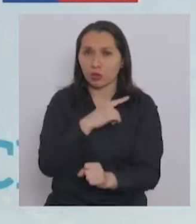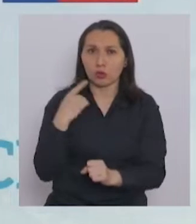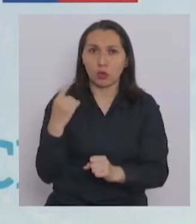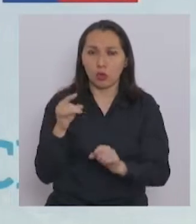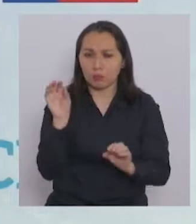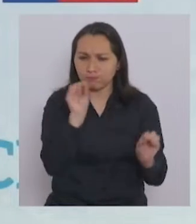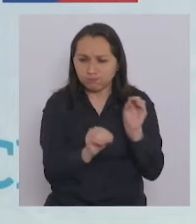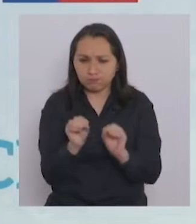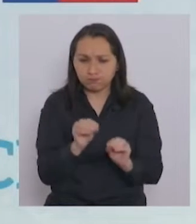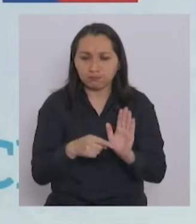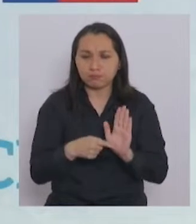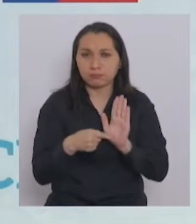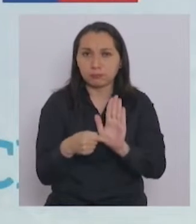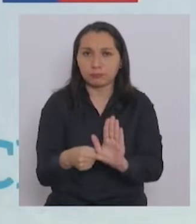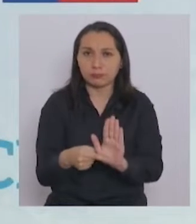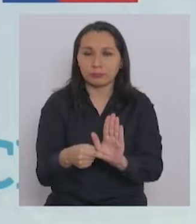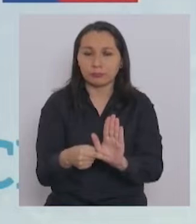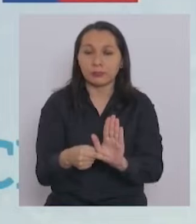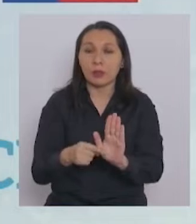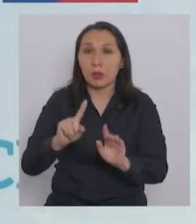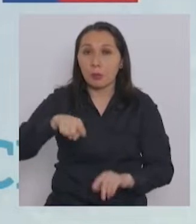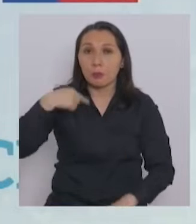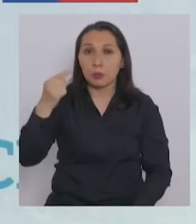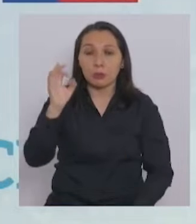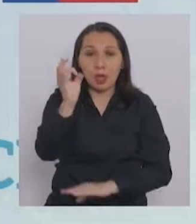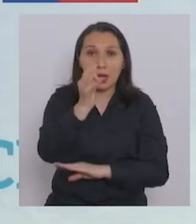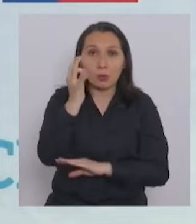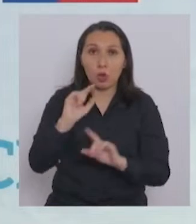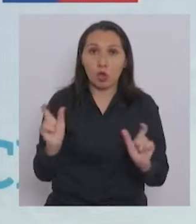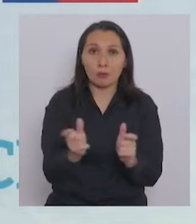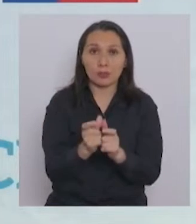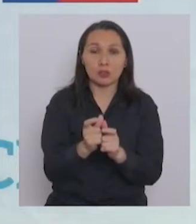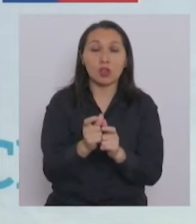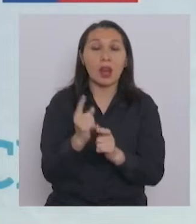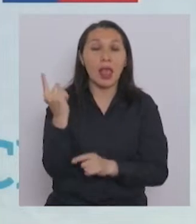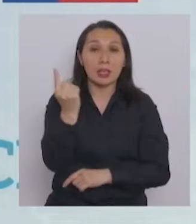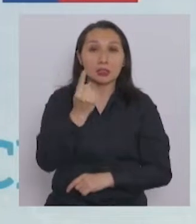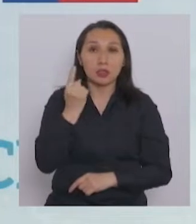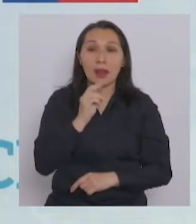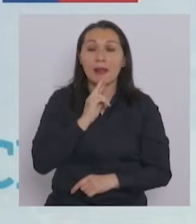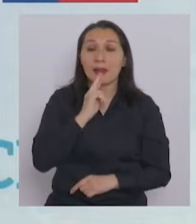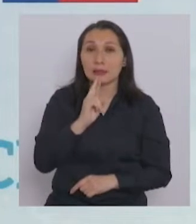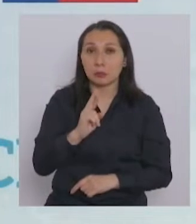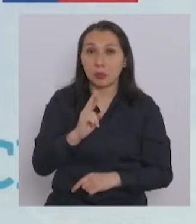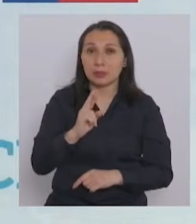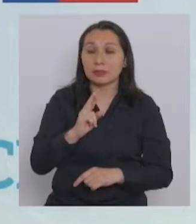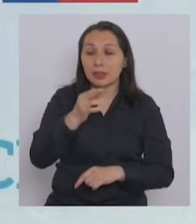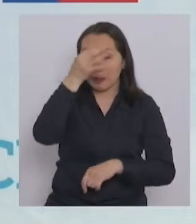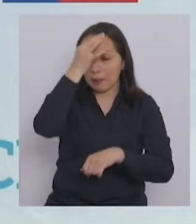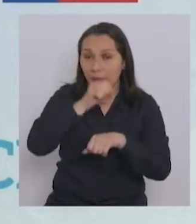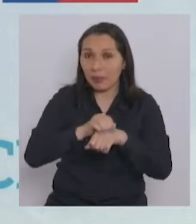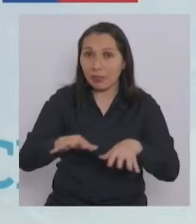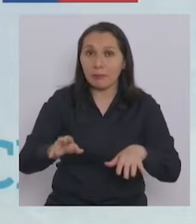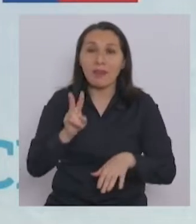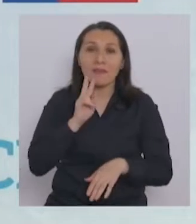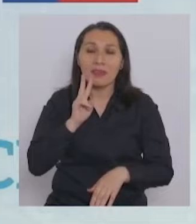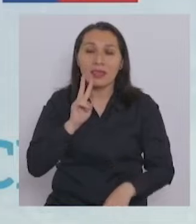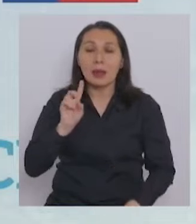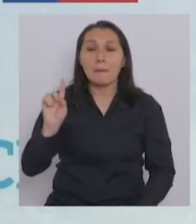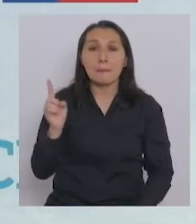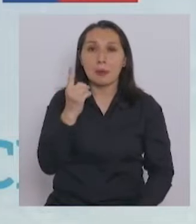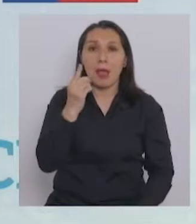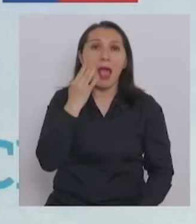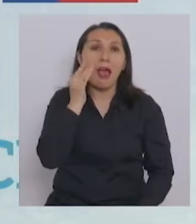y todos. La próxima reunión de la Comisión Nacional de Respuesta Pandémica será este viernes 1 de abril a las 9